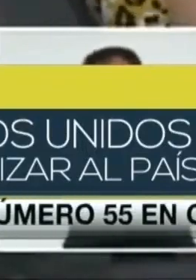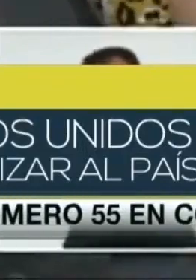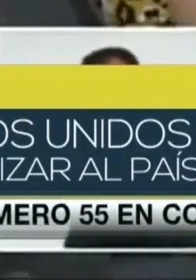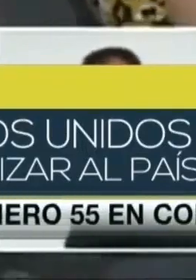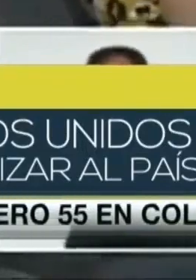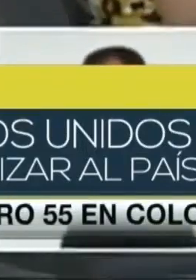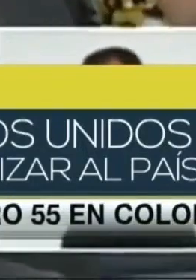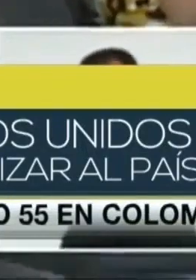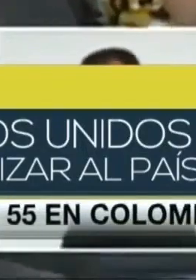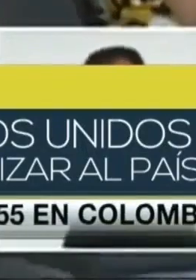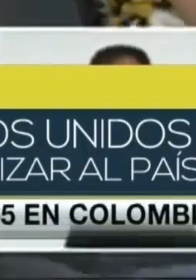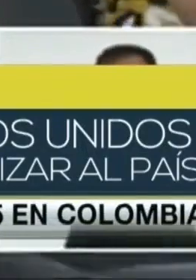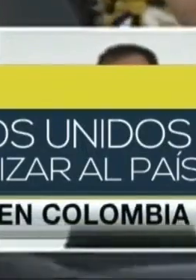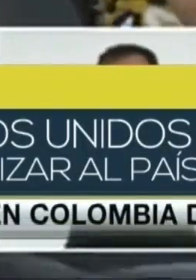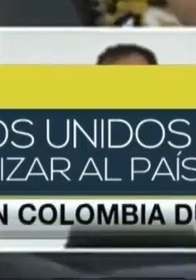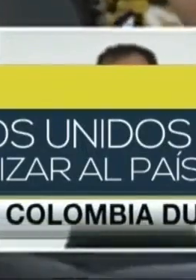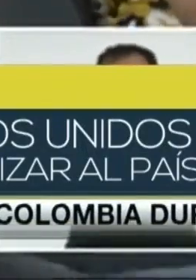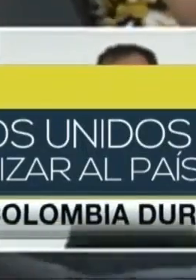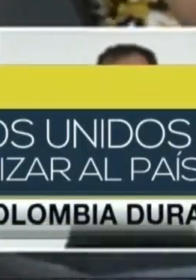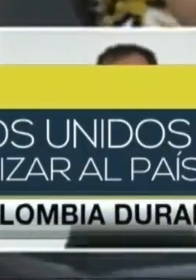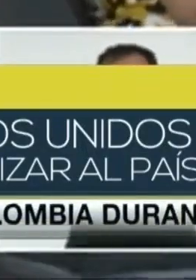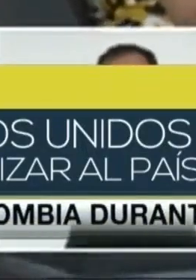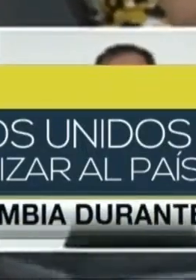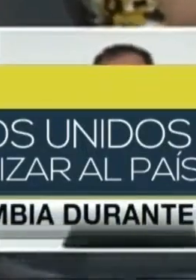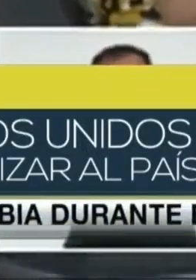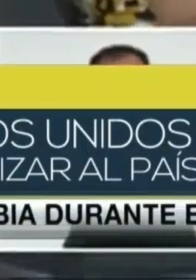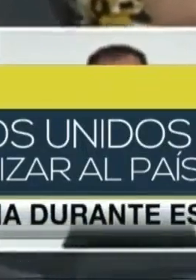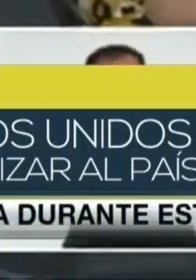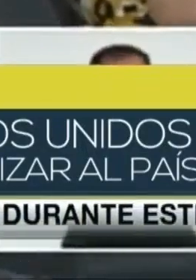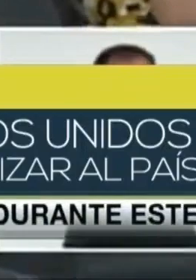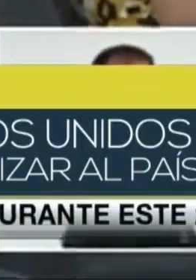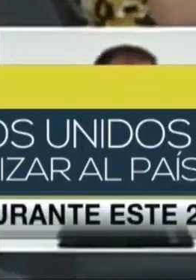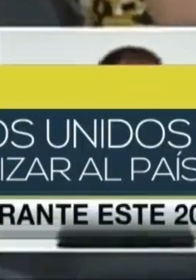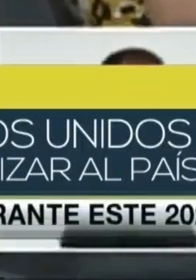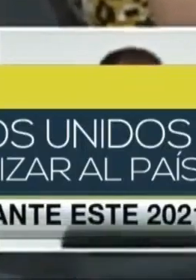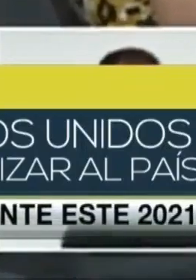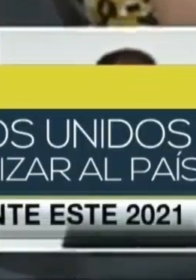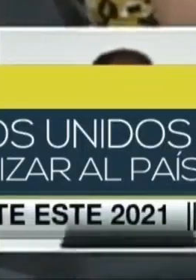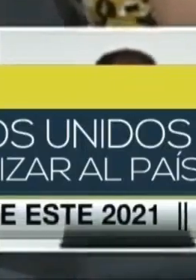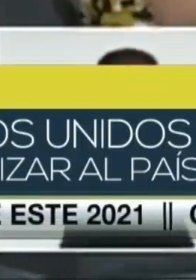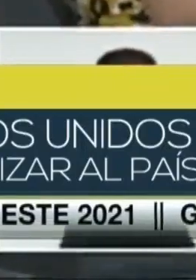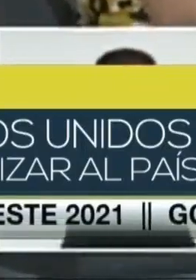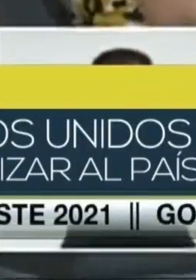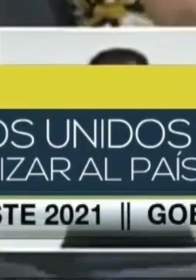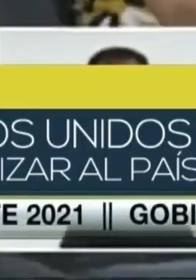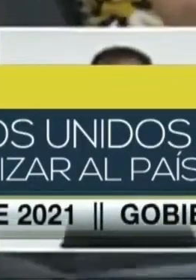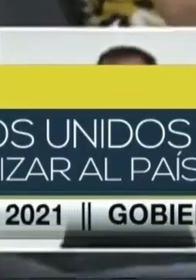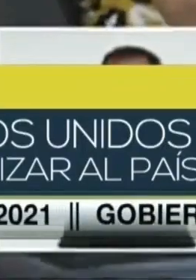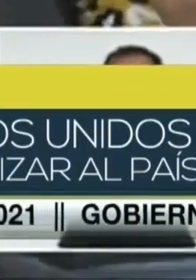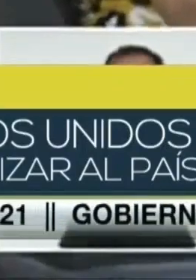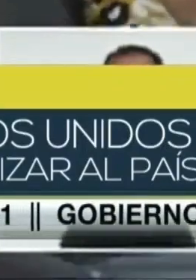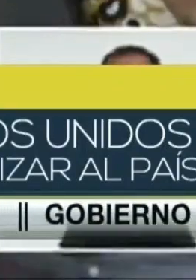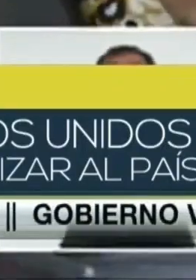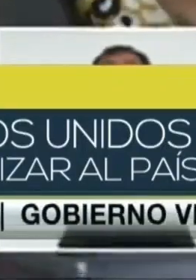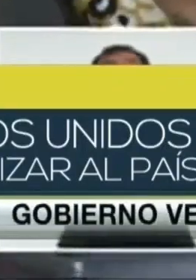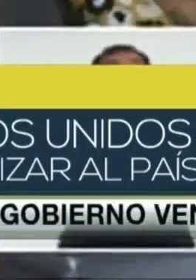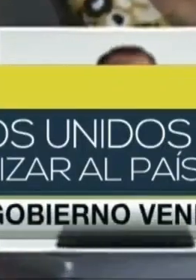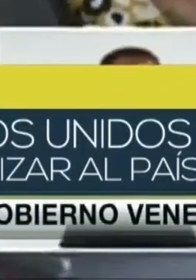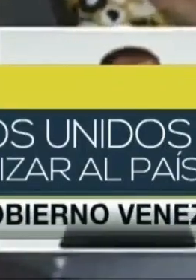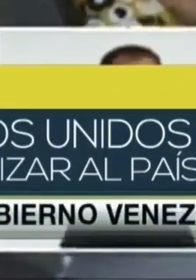Usted ha dicho que la mayoría de los detenidos fueron liberados con multas o con causas pendientes.